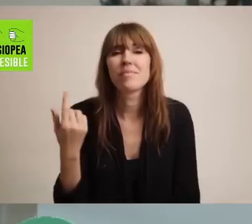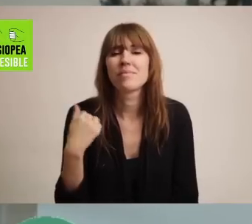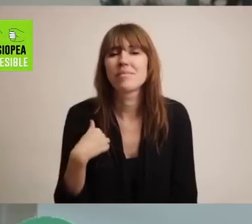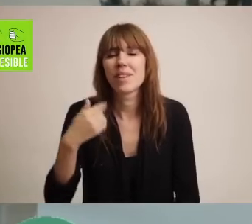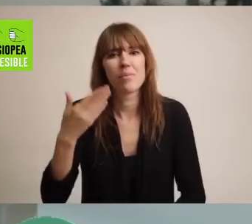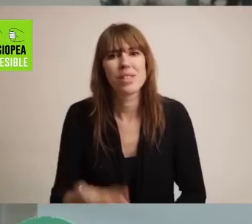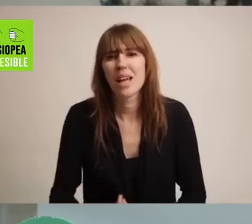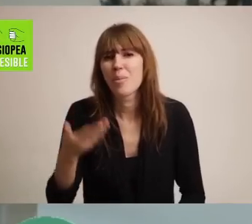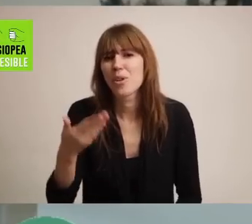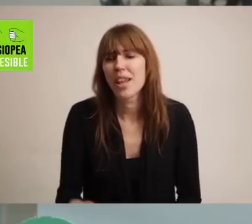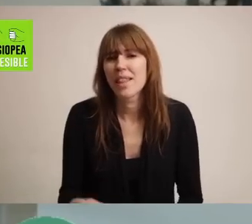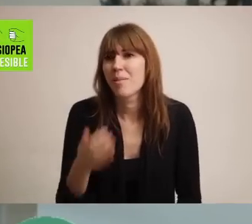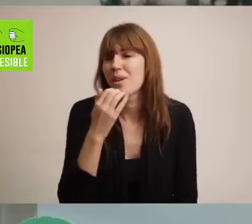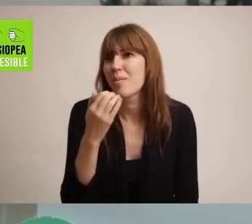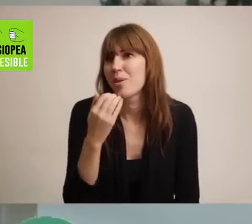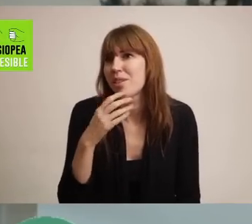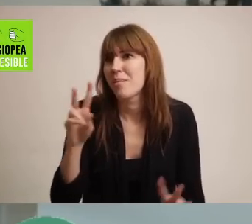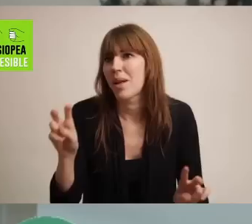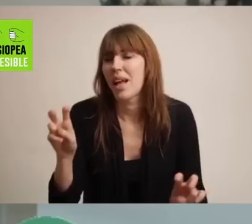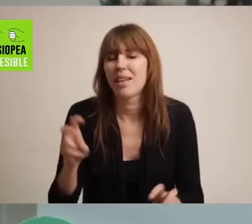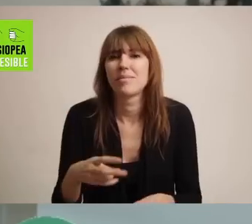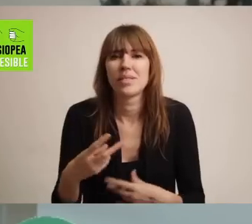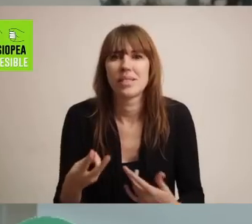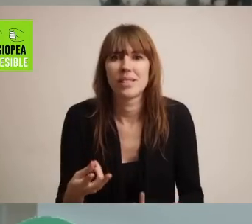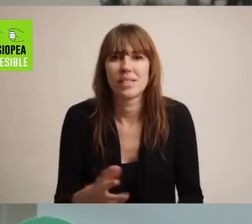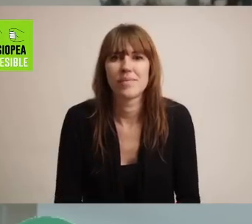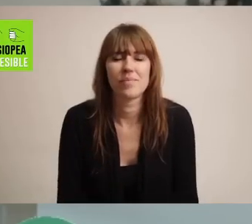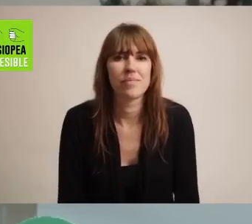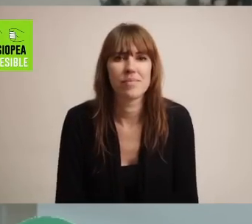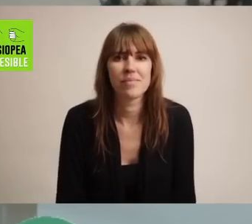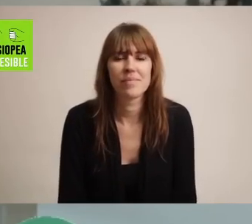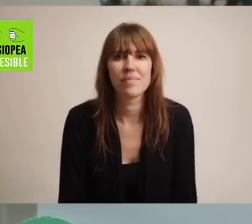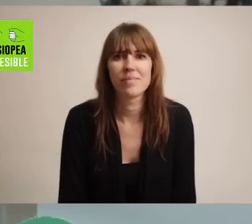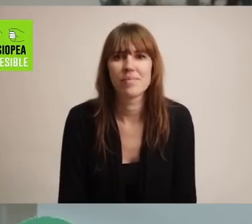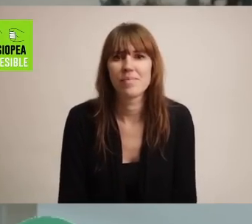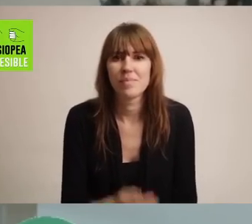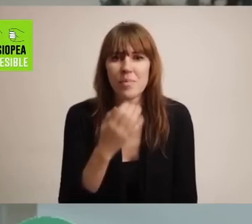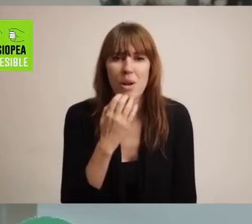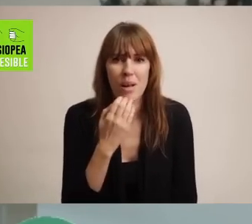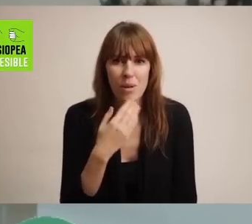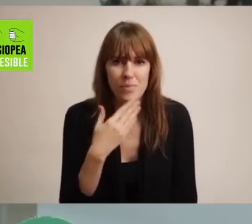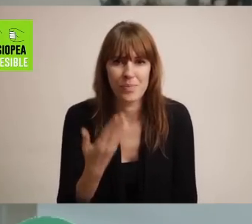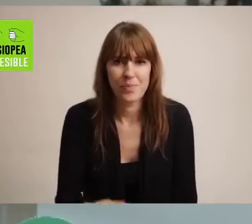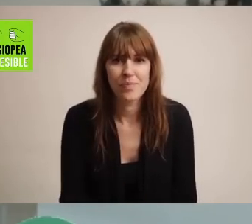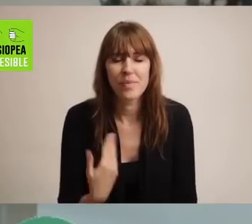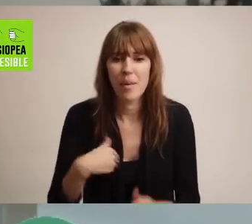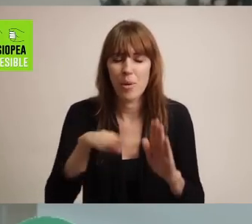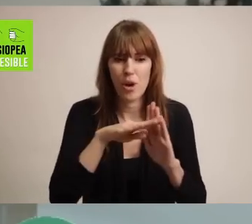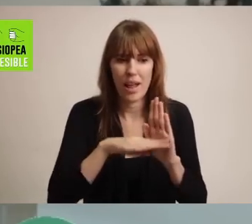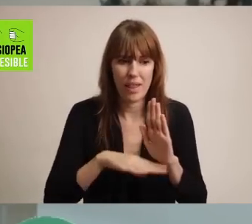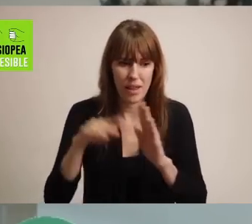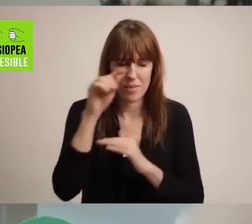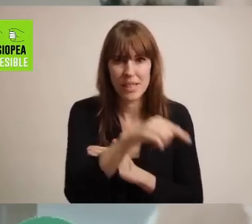tanta importancia a, pues no sé, pues eso, el que me programen